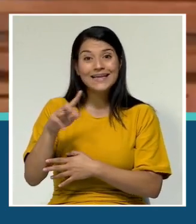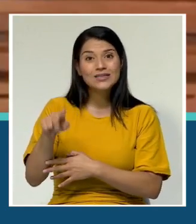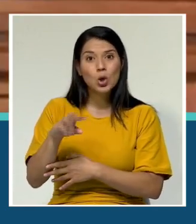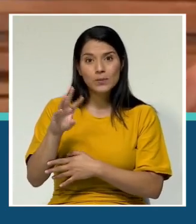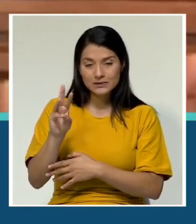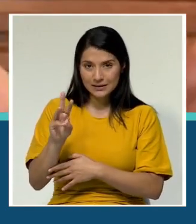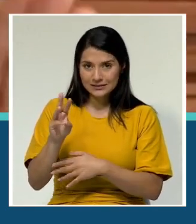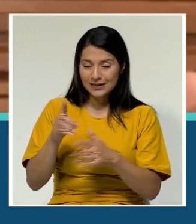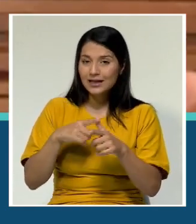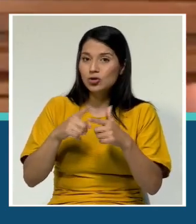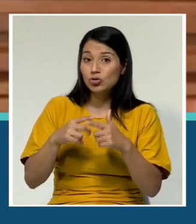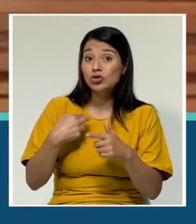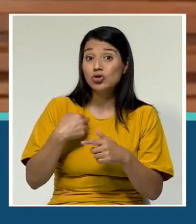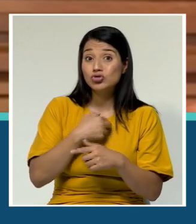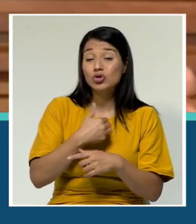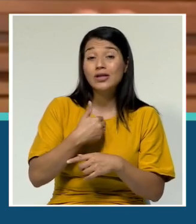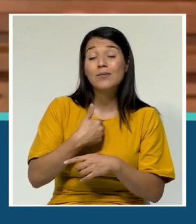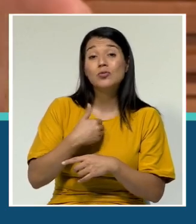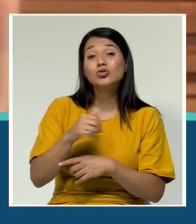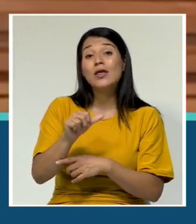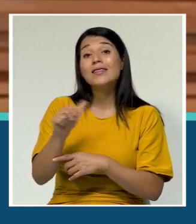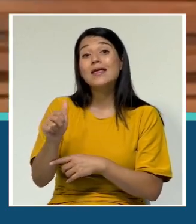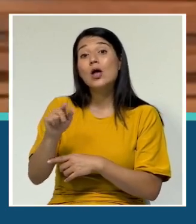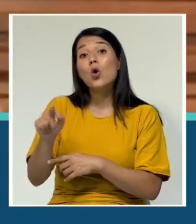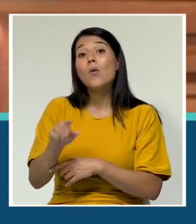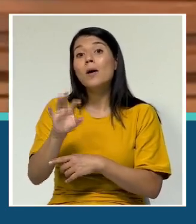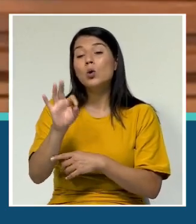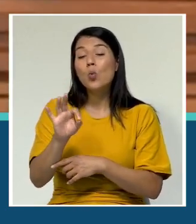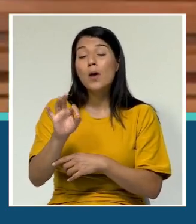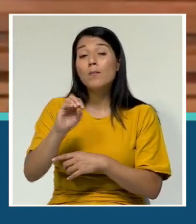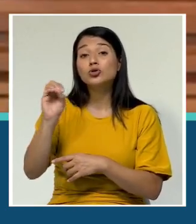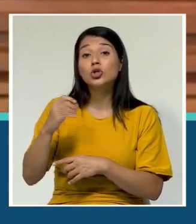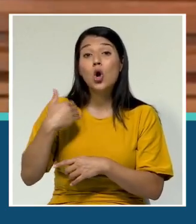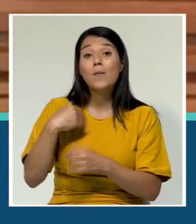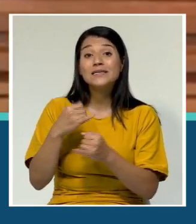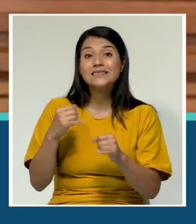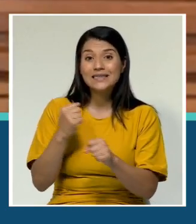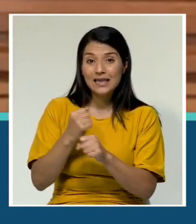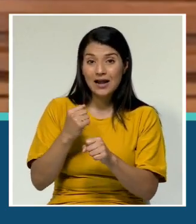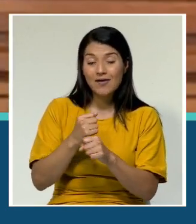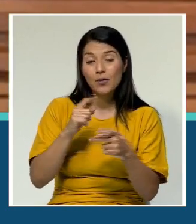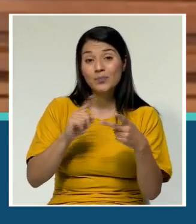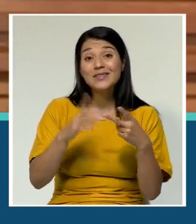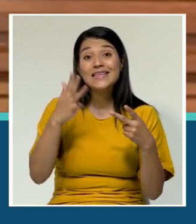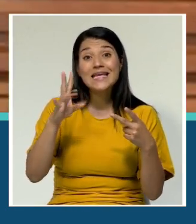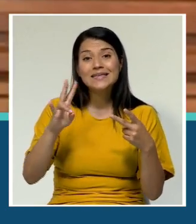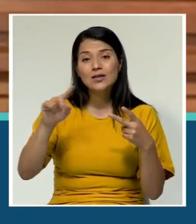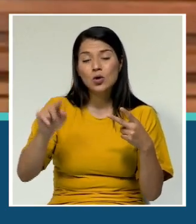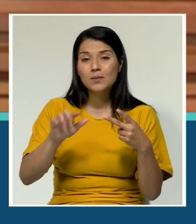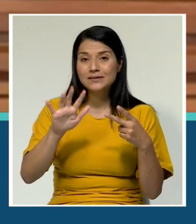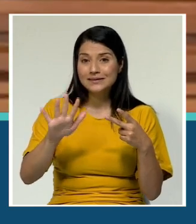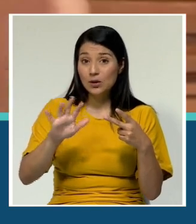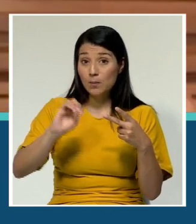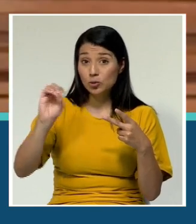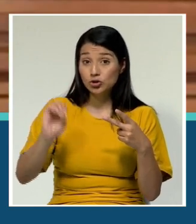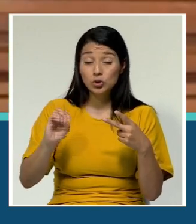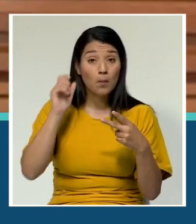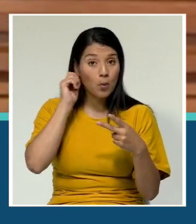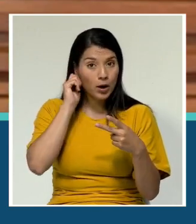y un 6% de desempleo, pero tenemos hoy día un 13,6%. De ahí tenemos exactamente un 10.9